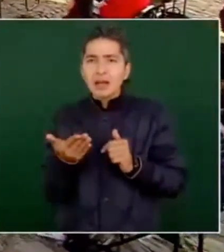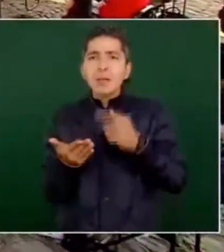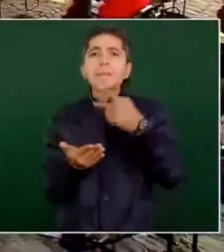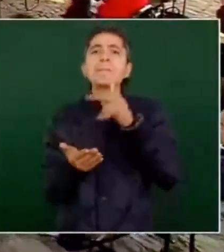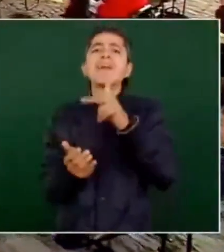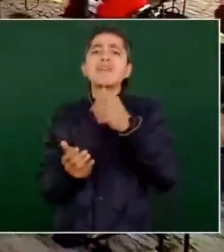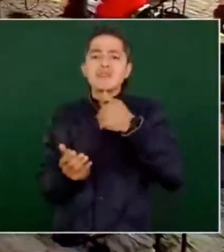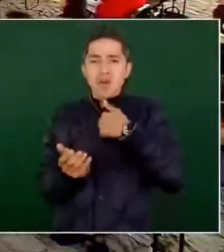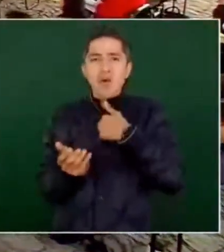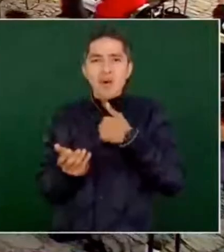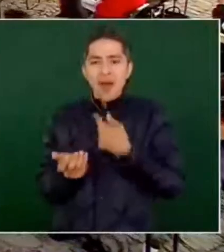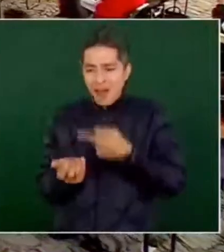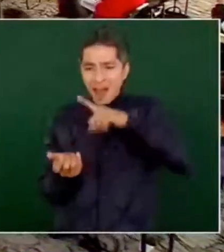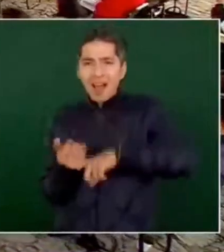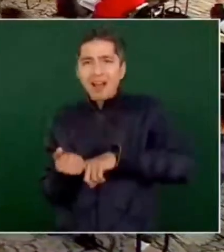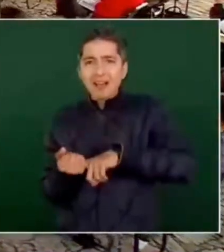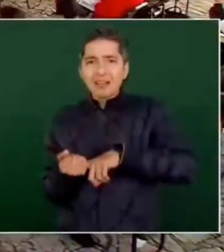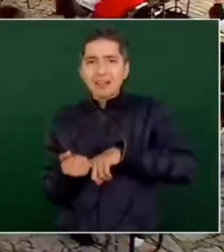sujeto a proceso.